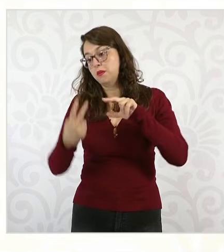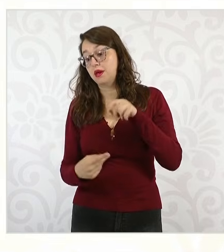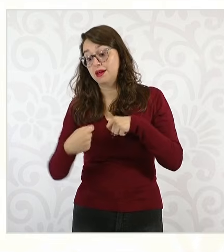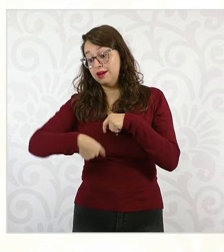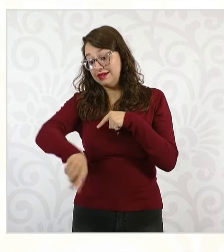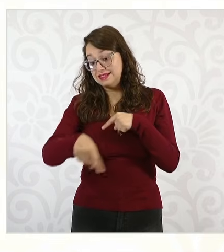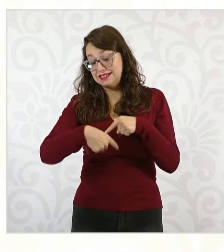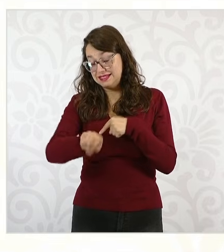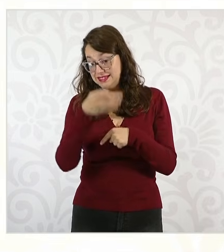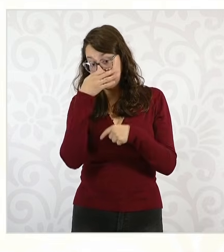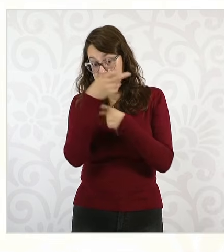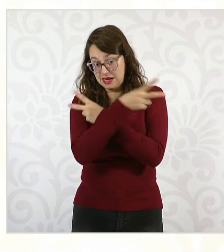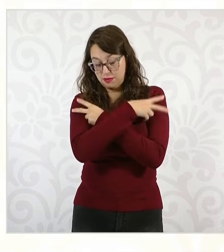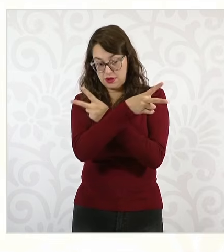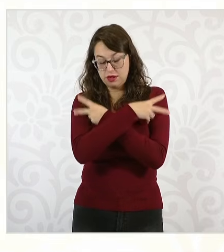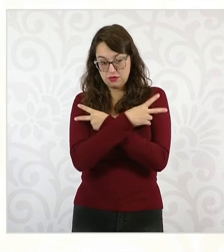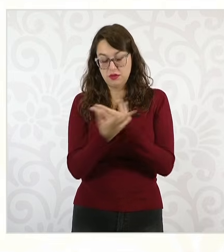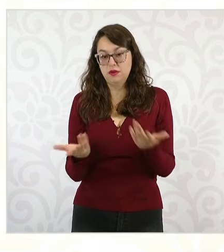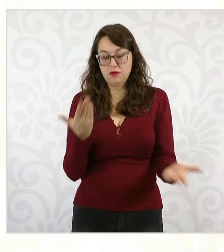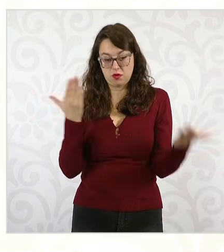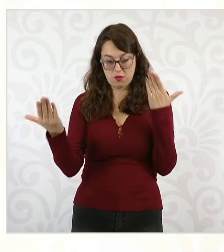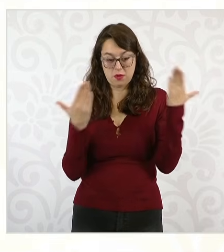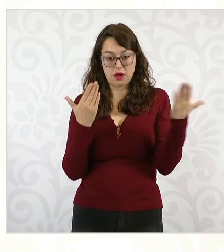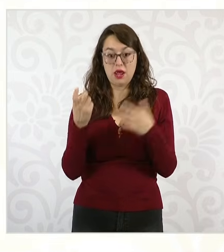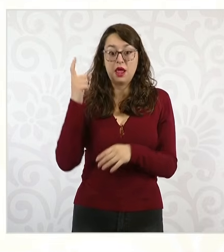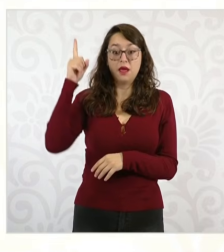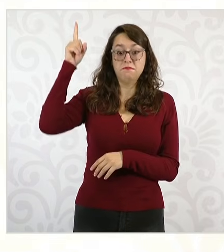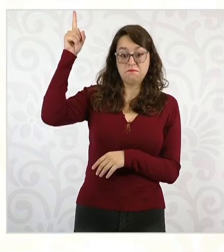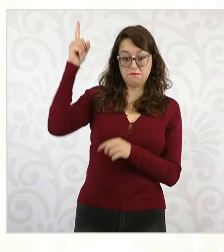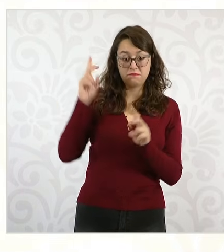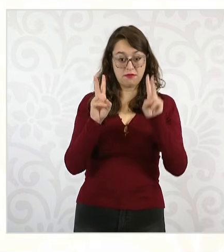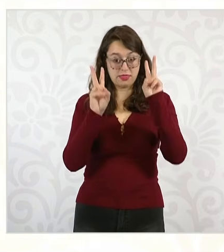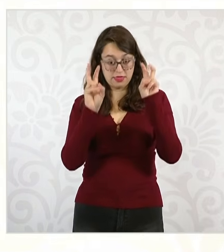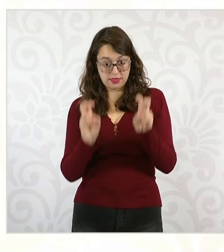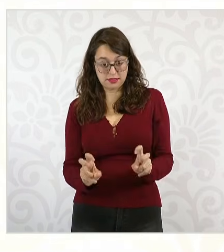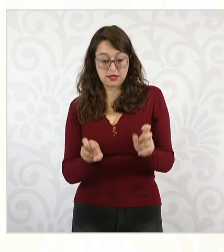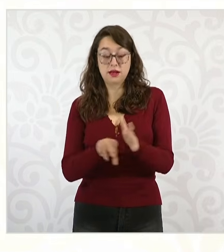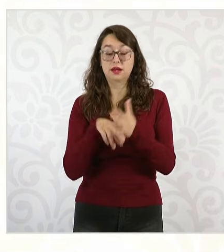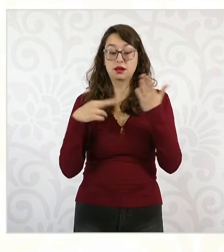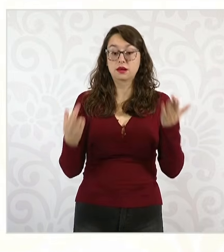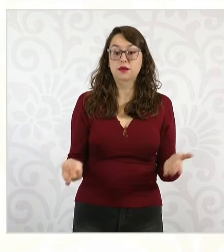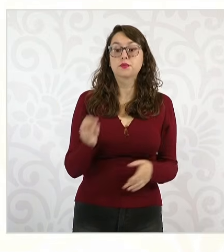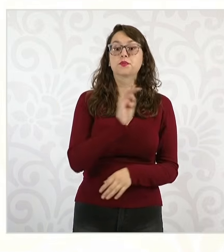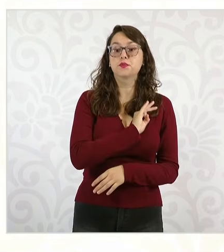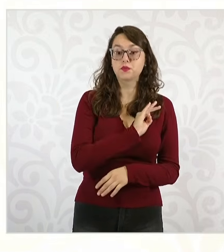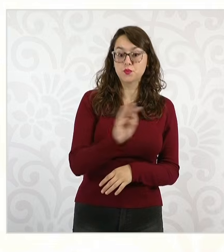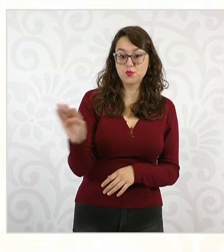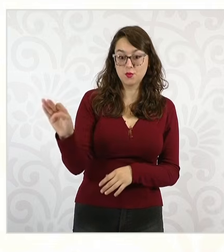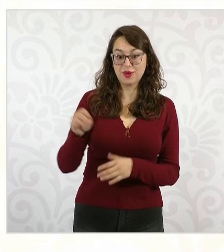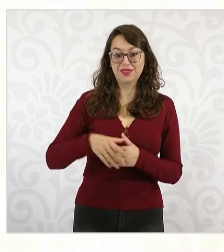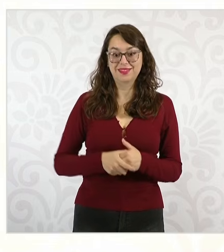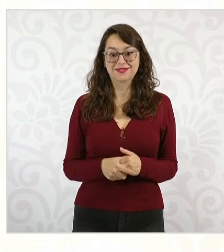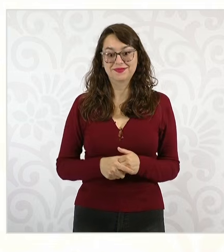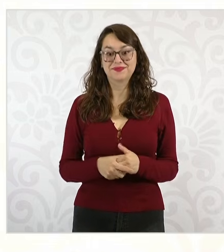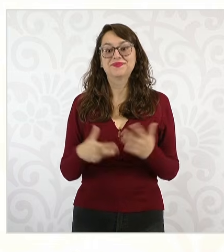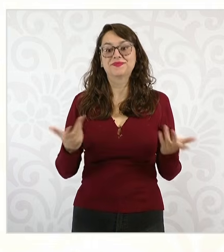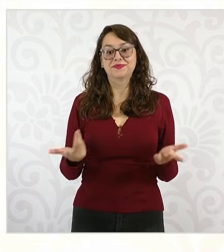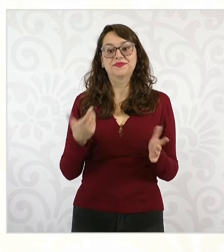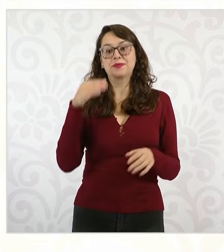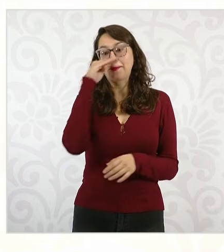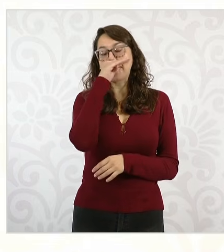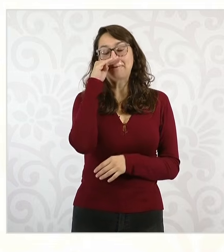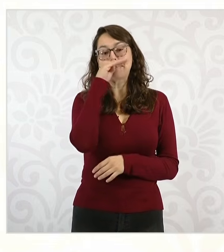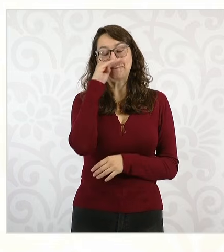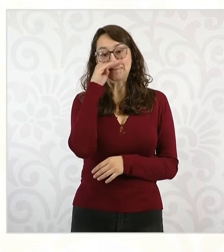que se acerca el verano. Ahí está también el código para que puedan descargar esta revista del consumidor de manera